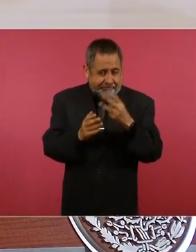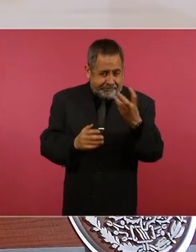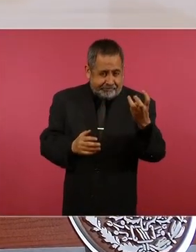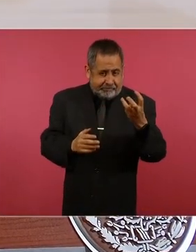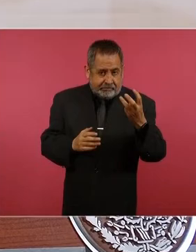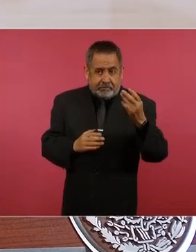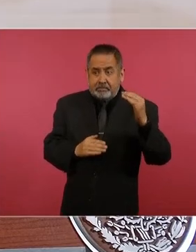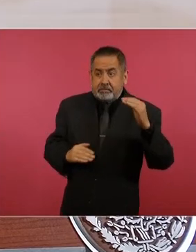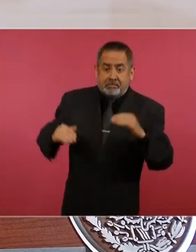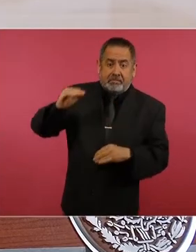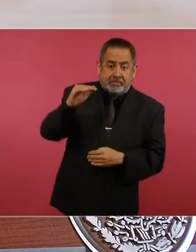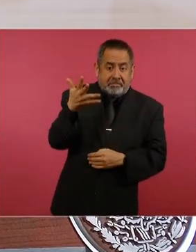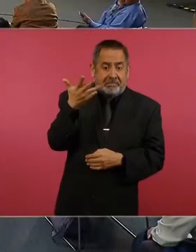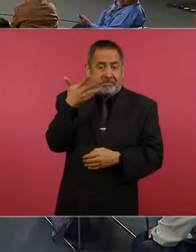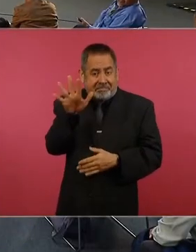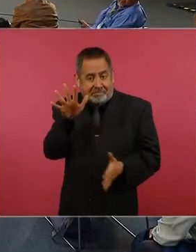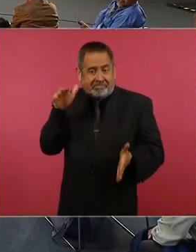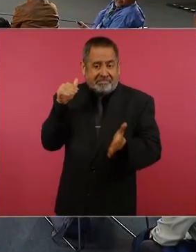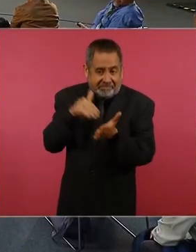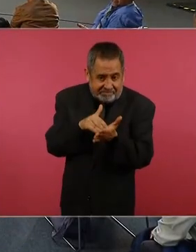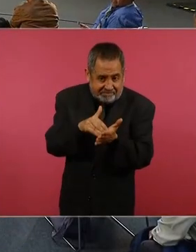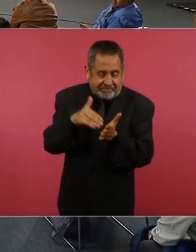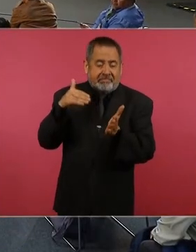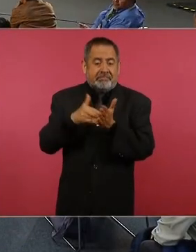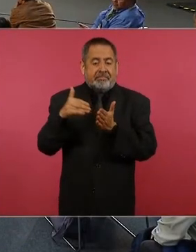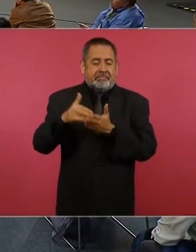a 10,000 millones